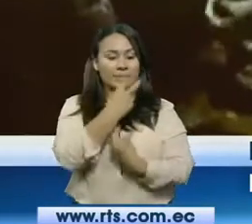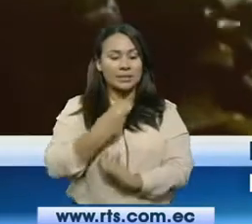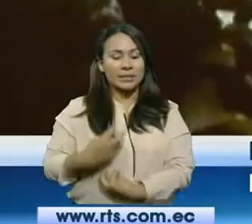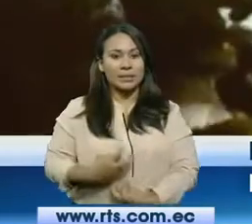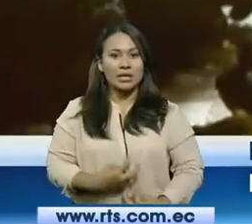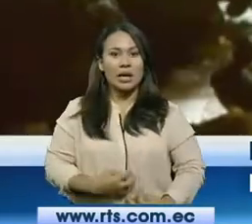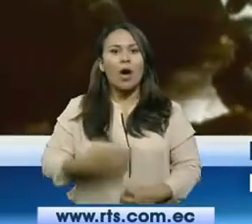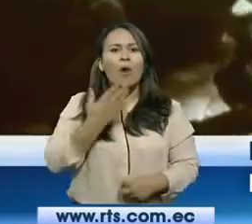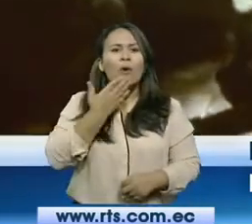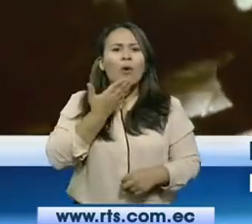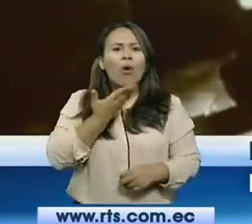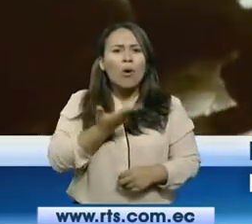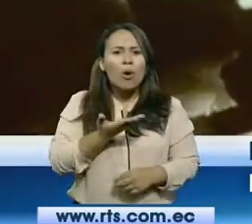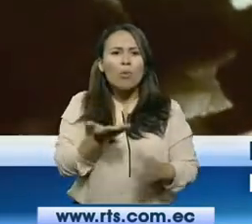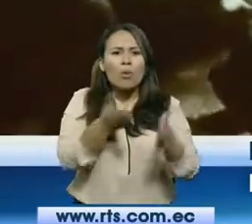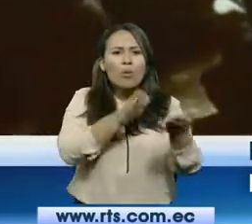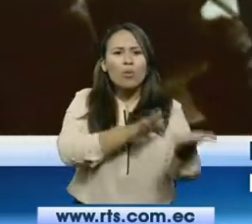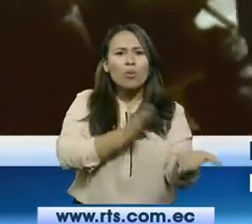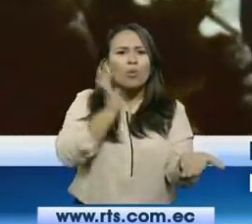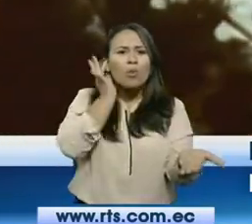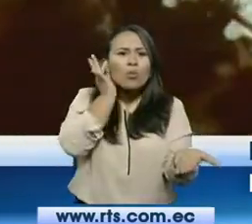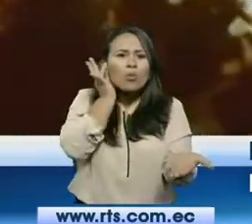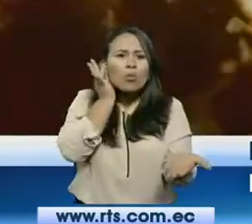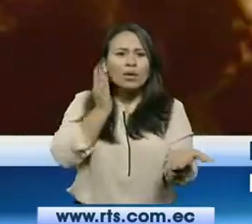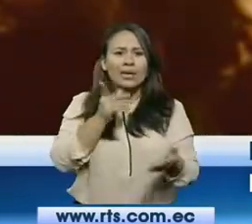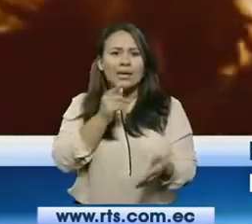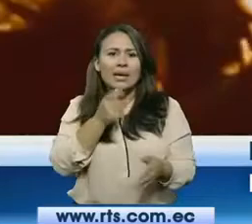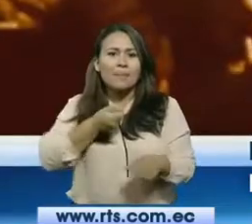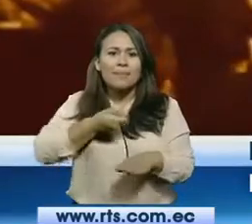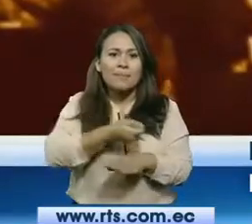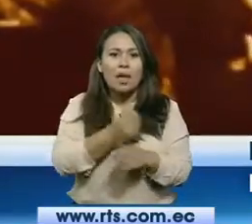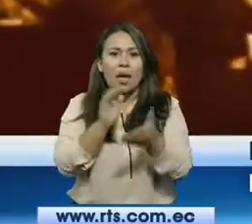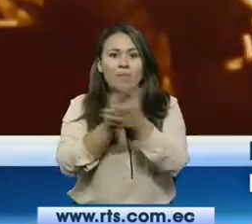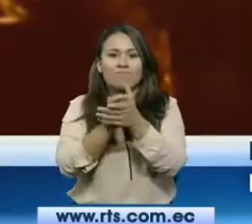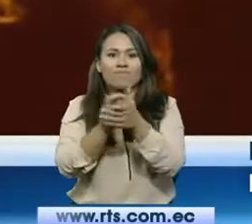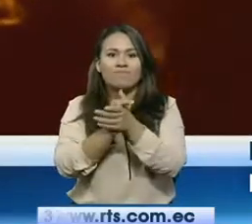registró este nuevo caso de presunto femicidio. En Quito informó Iván Casame.